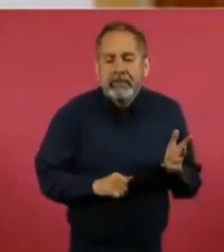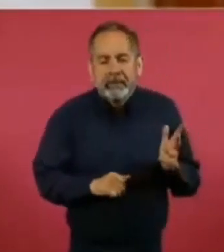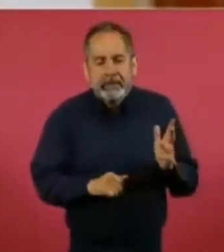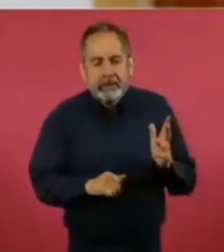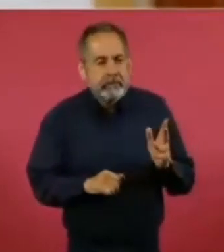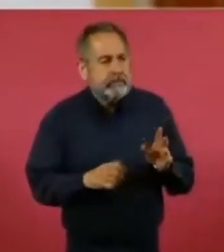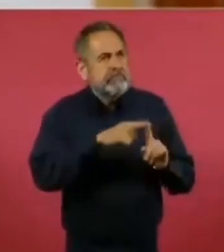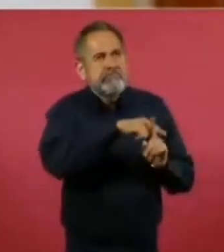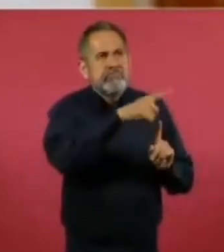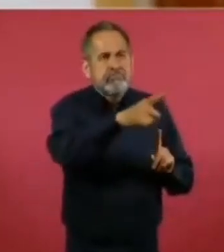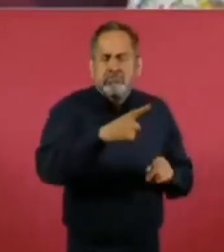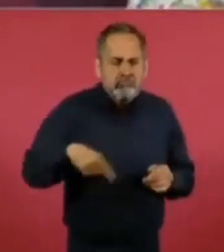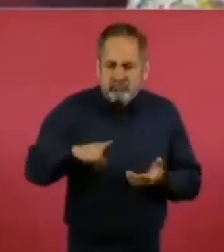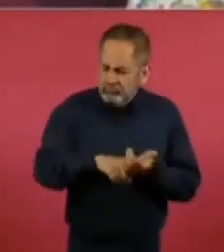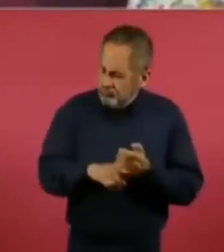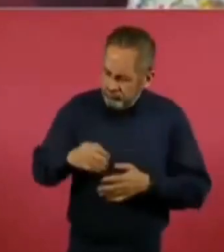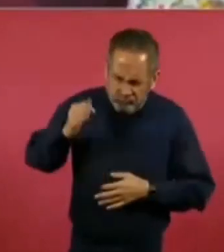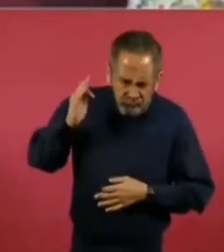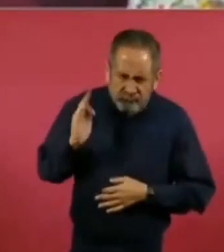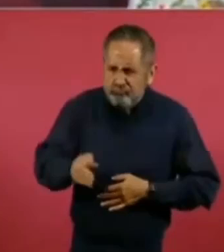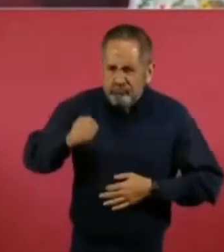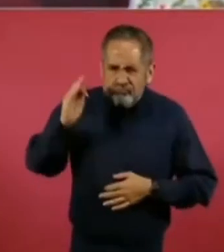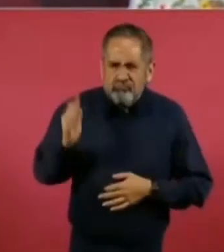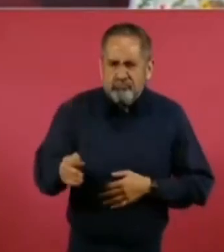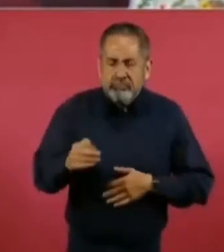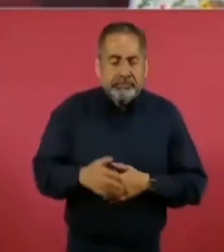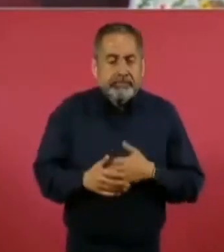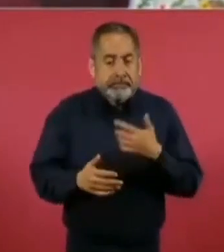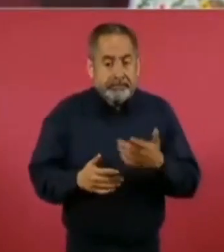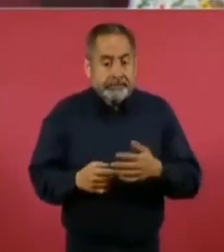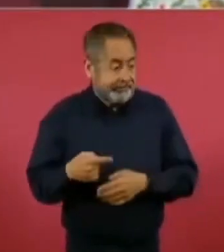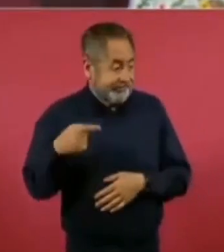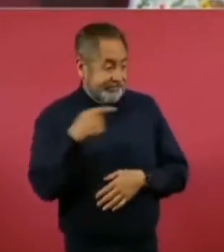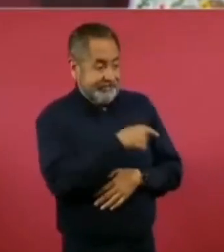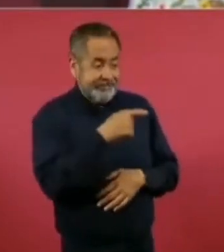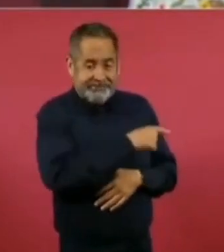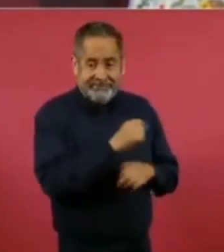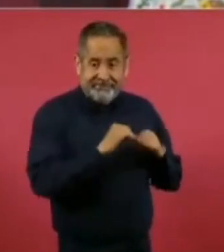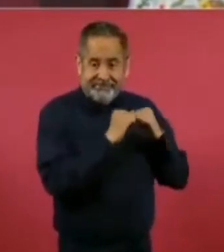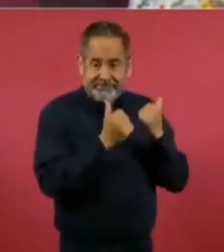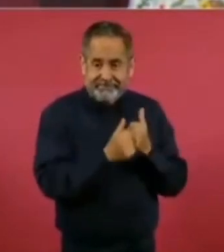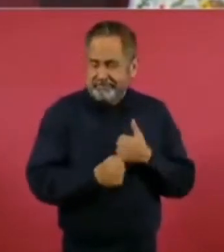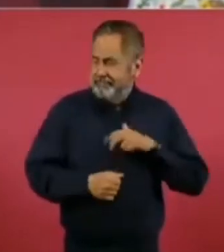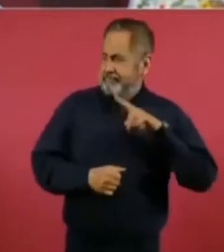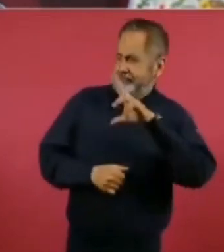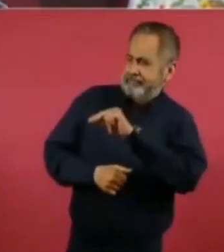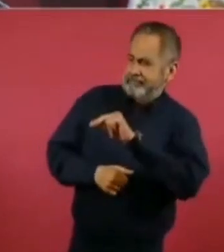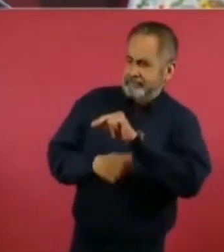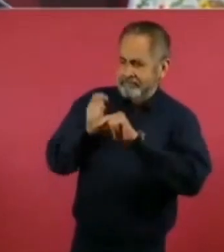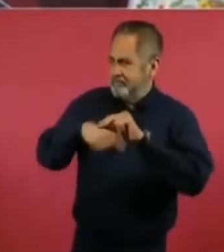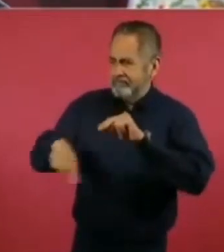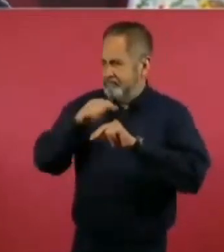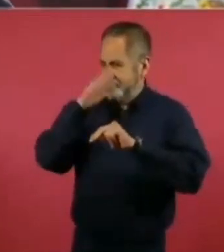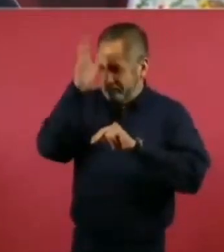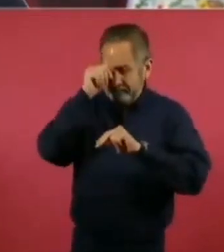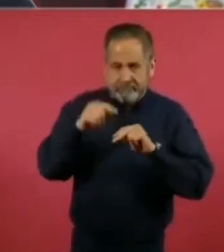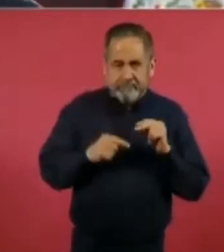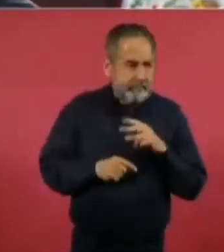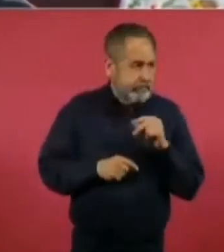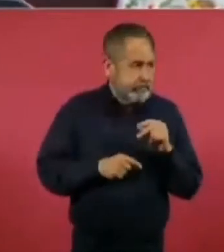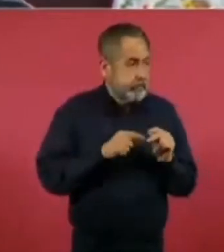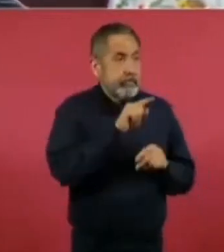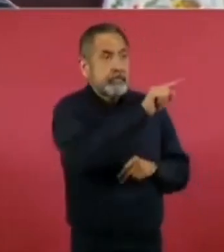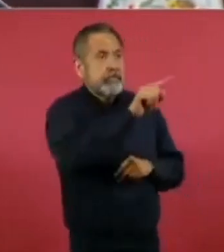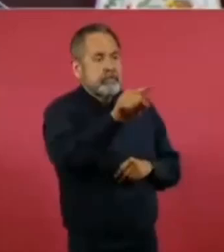habían aceptado. Es más, cuando se rechazó por parte de esta organización y no se logró el consenso, hasta se